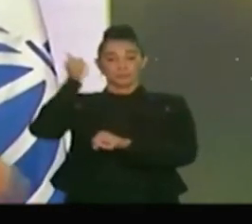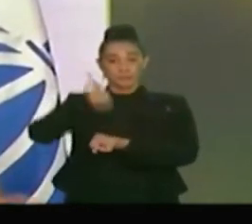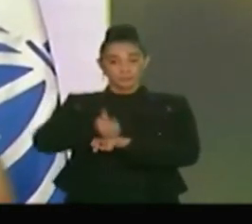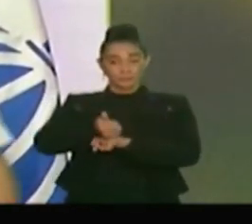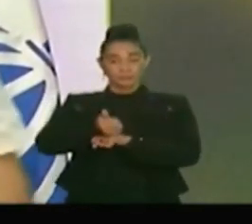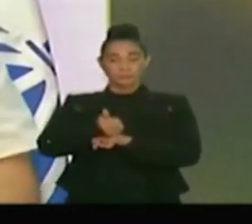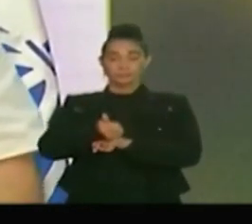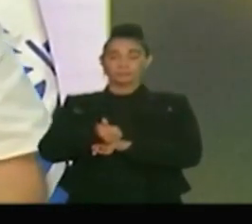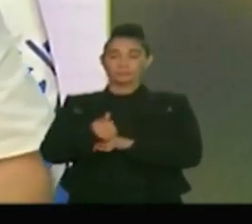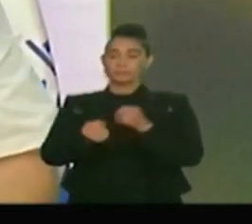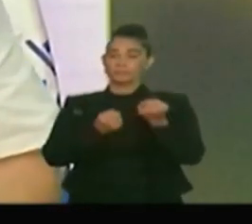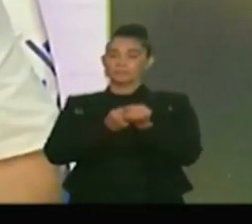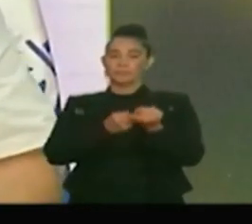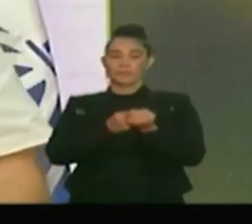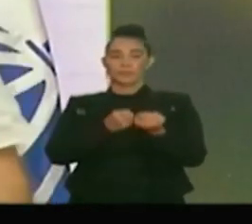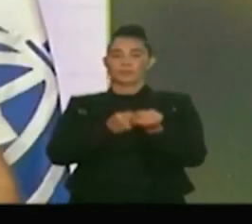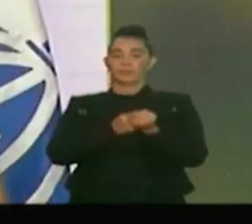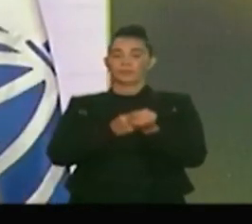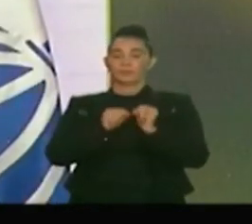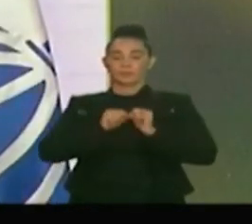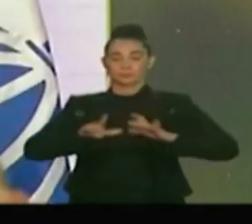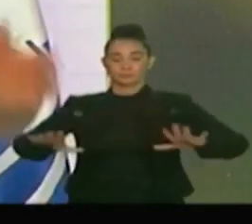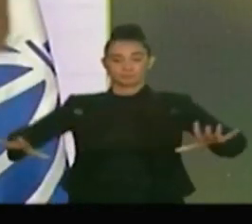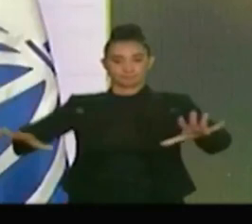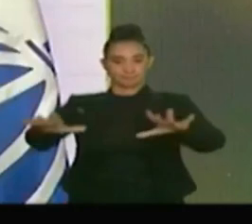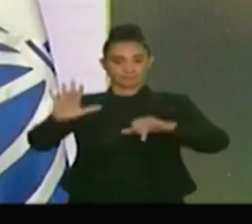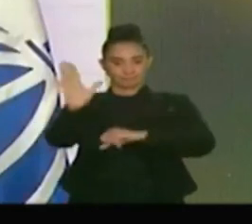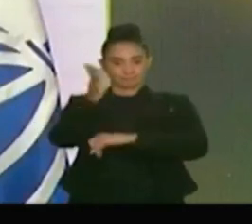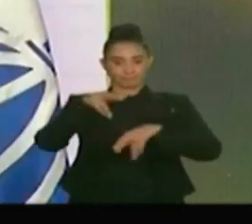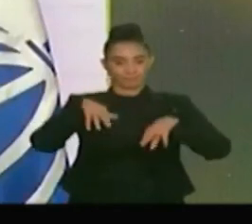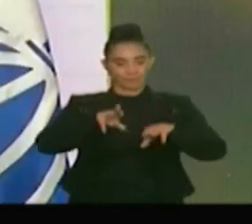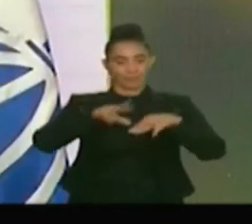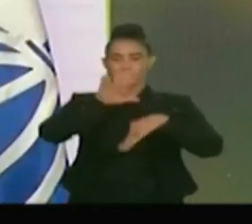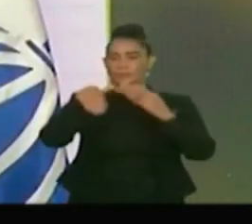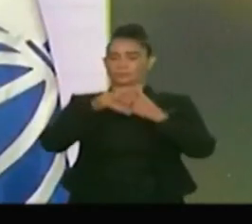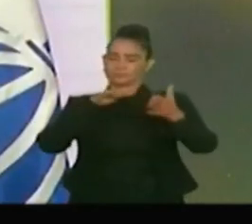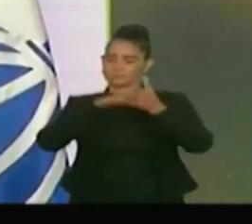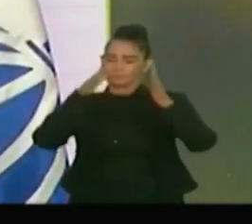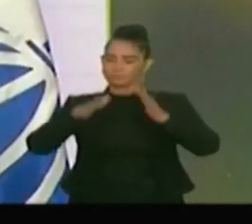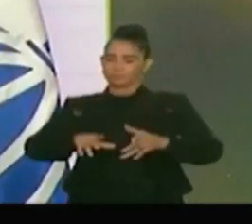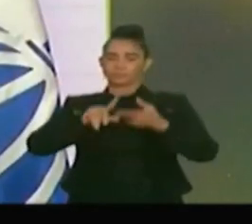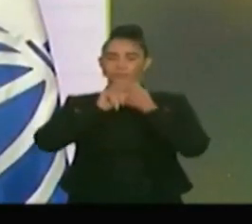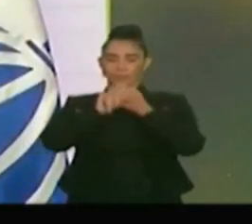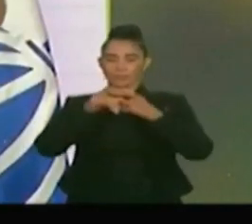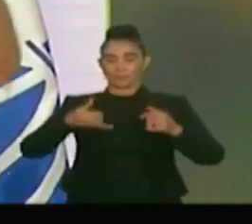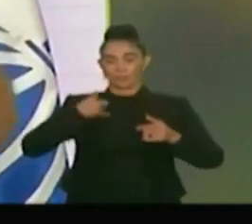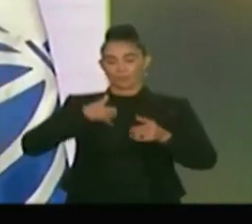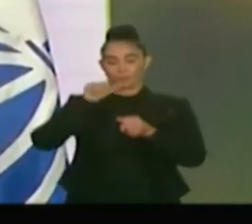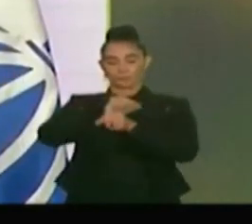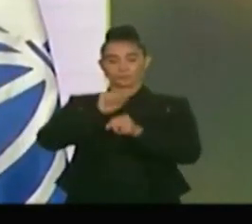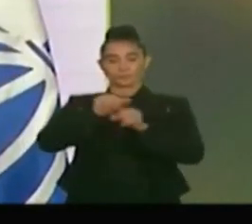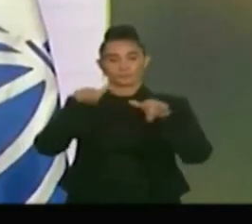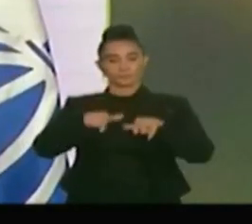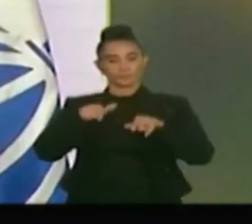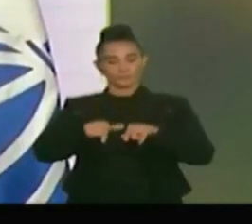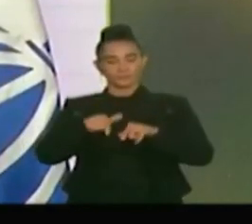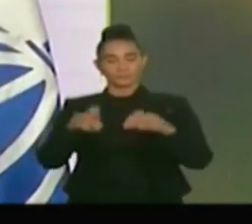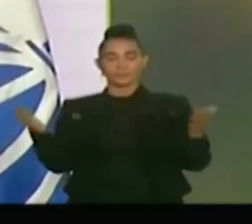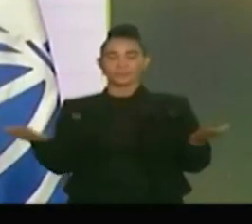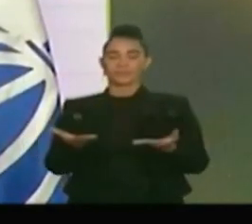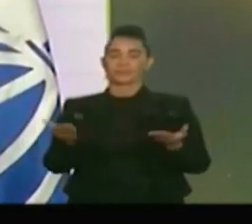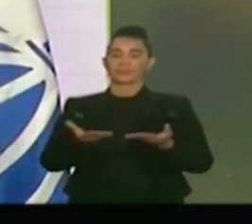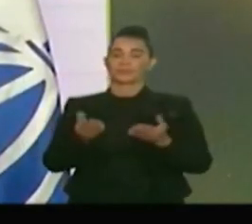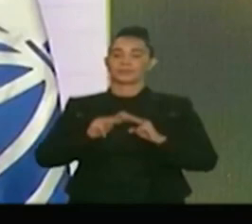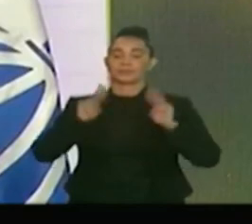que apoyan al medio ambiente, a todos los estudiantes y amigos y jóvenes y empleados de aquí que están